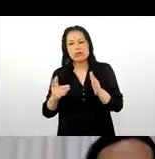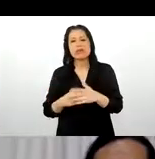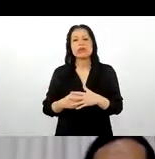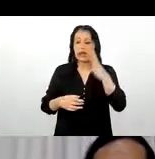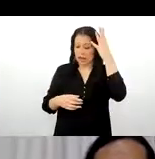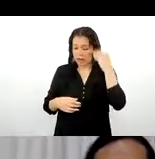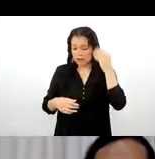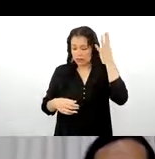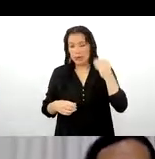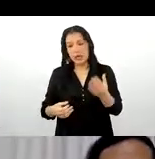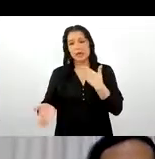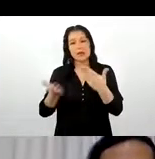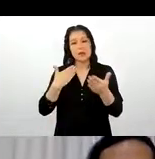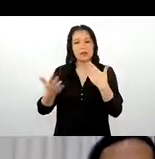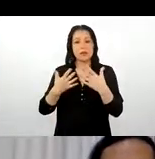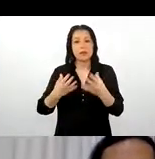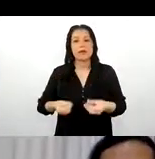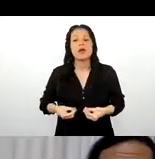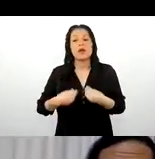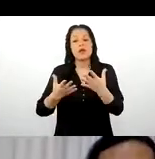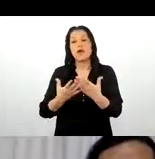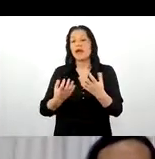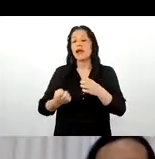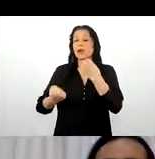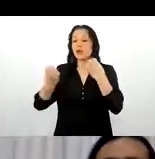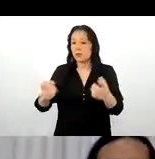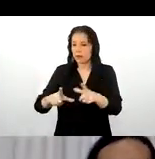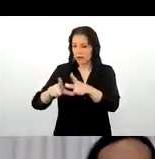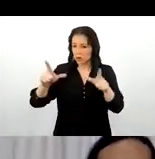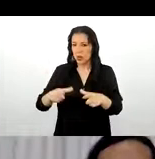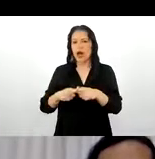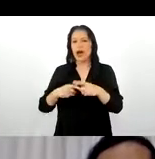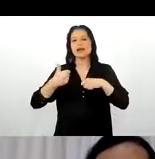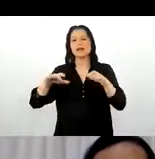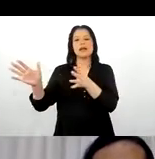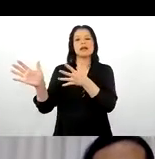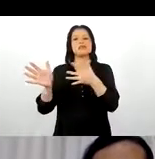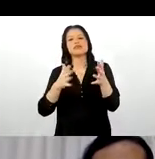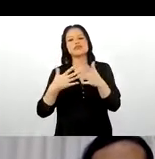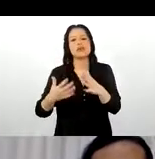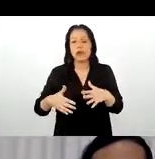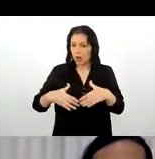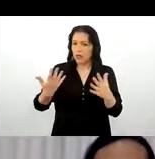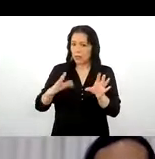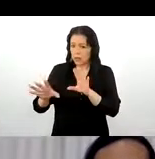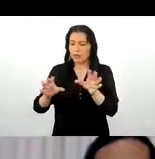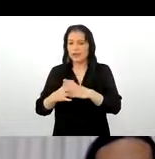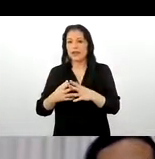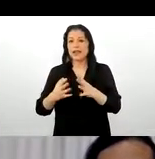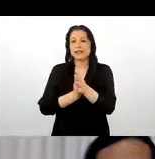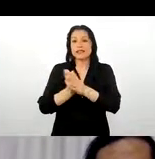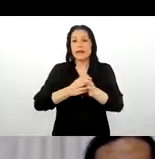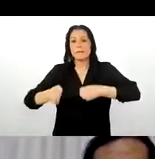experiencias, cuando hablamos de aportar a la economía local, actividades al aire libre, actividades donde se puede desarrollar actividades de aventura, de